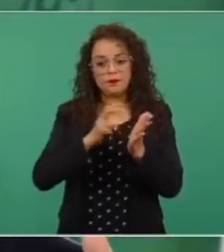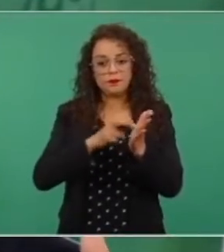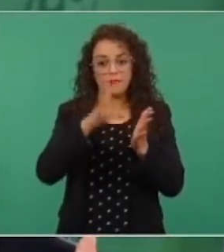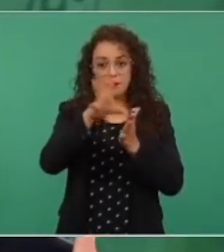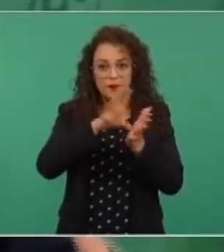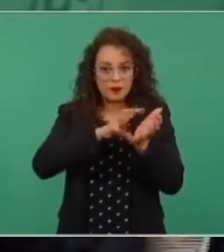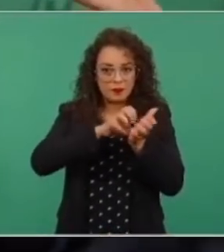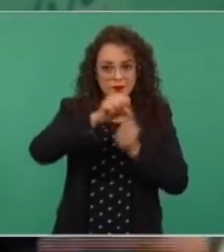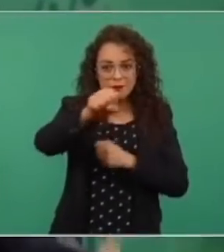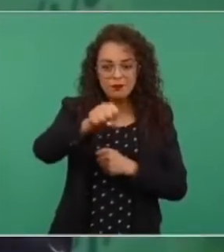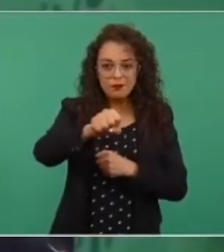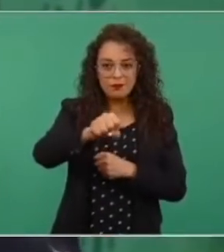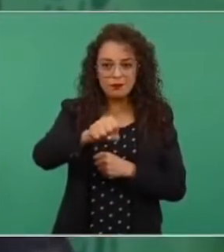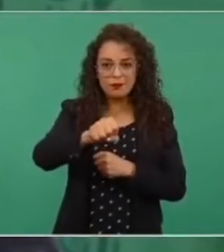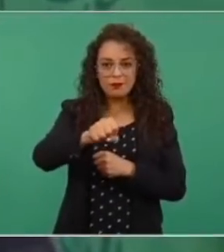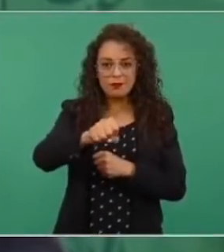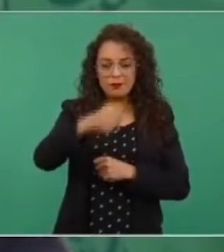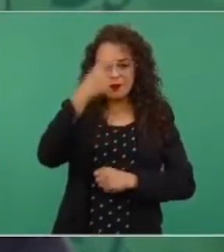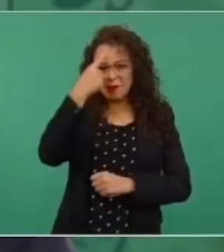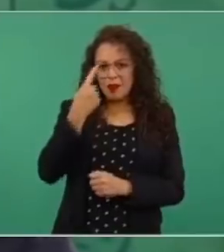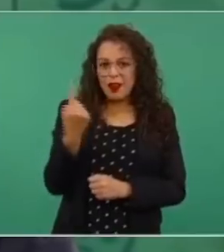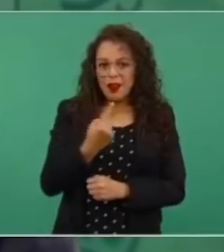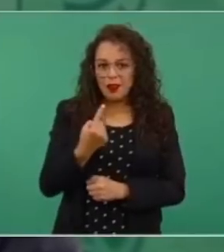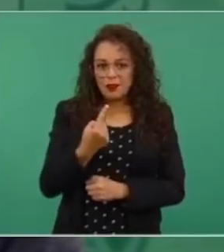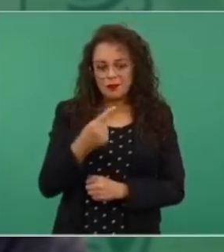leyes para poder saquear